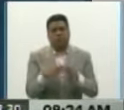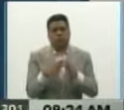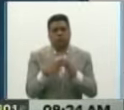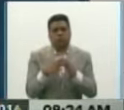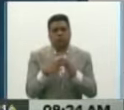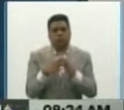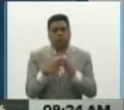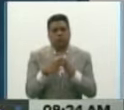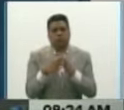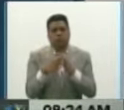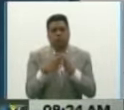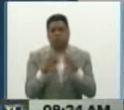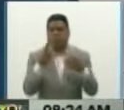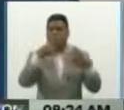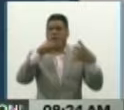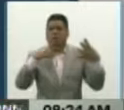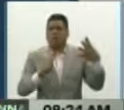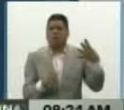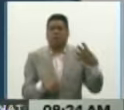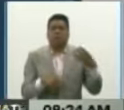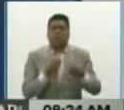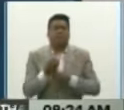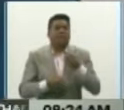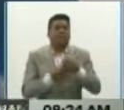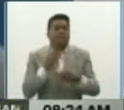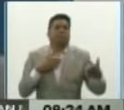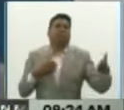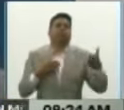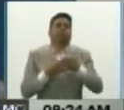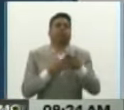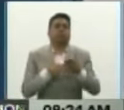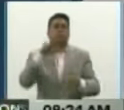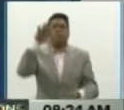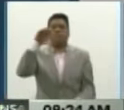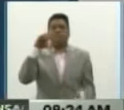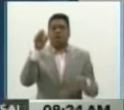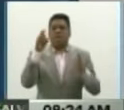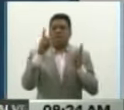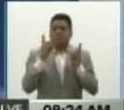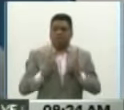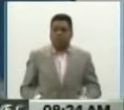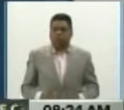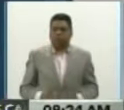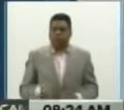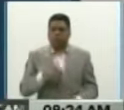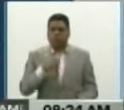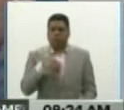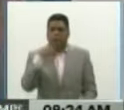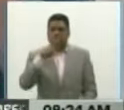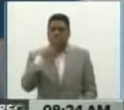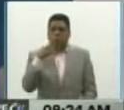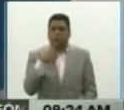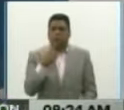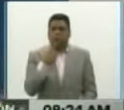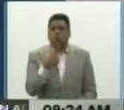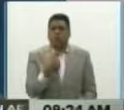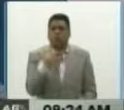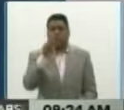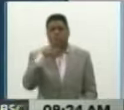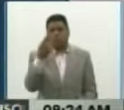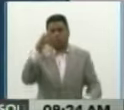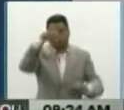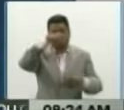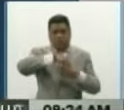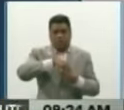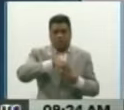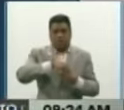estas violaciones que emanan de esa toma de decisiones, esas tomas políticas, como lo llama él, pero políticas internas